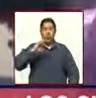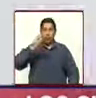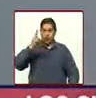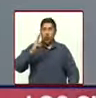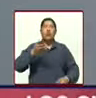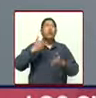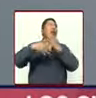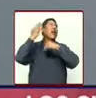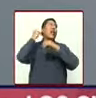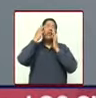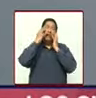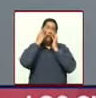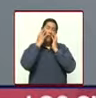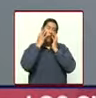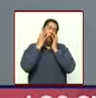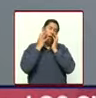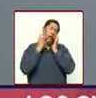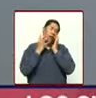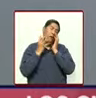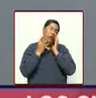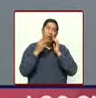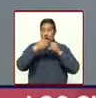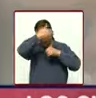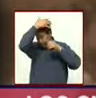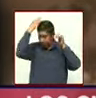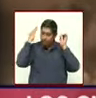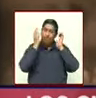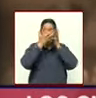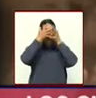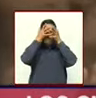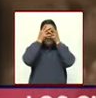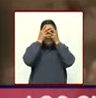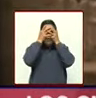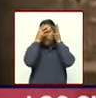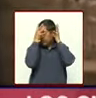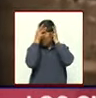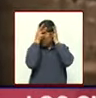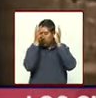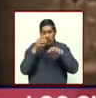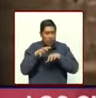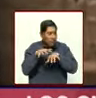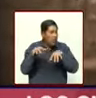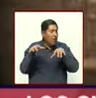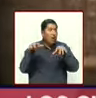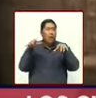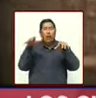cuando los leprosos salían a las calles cubiertos con una pañoleta.